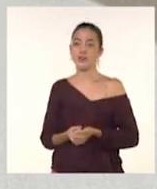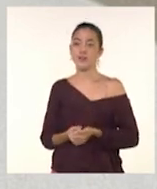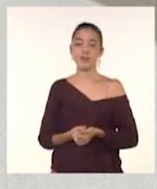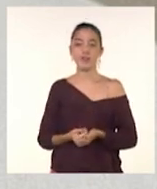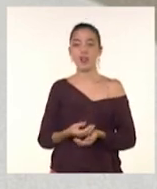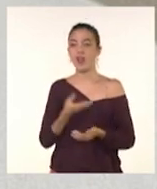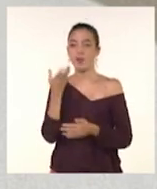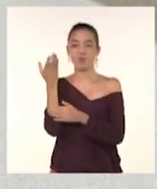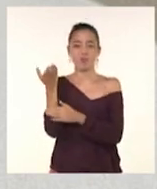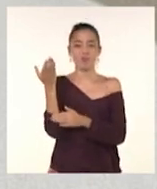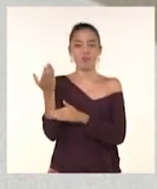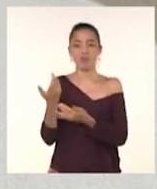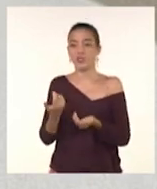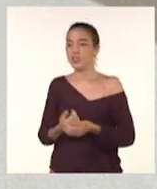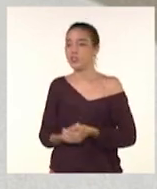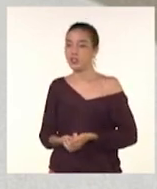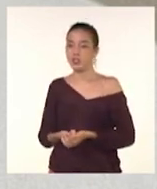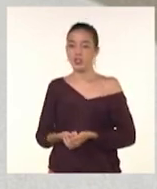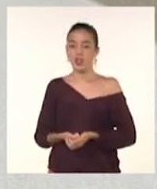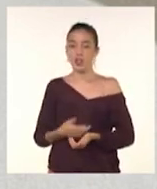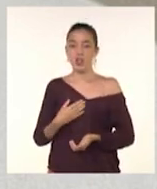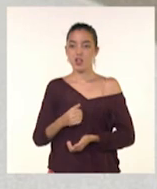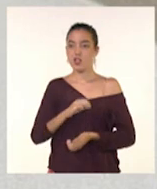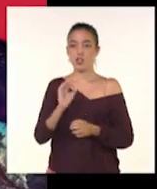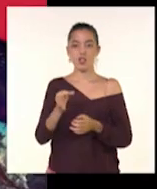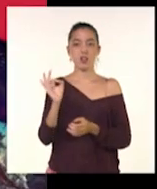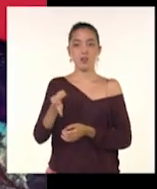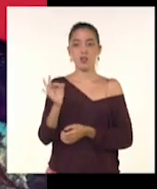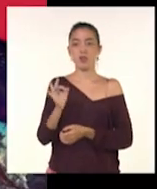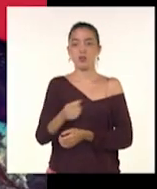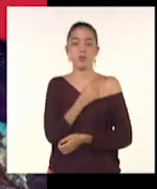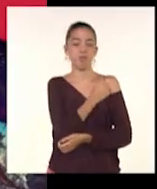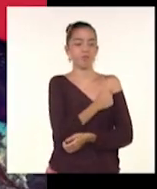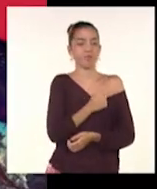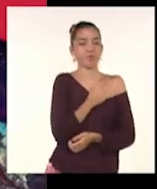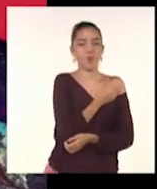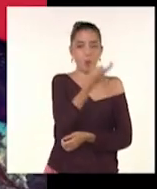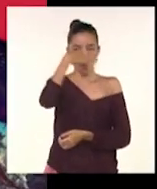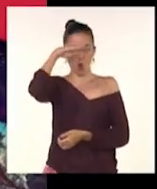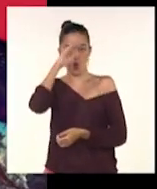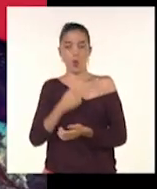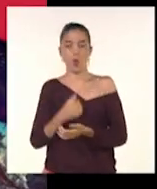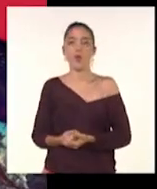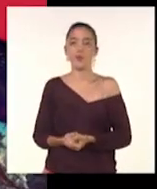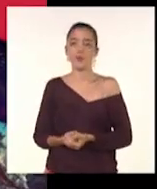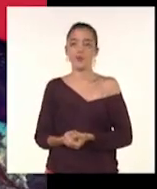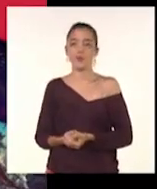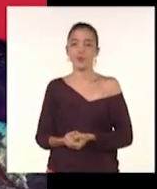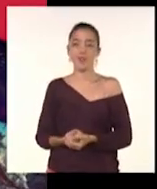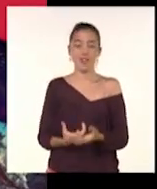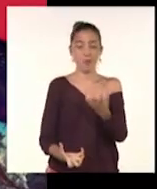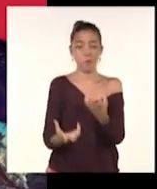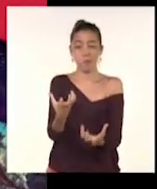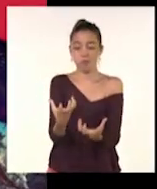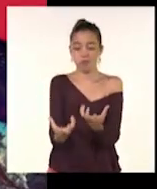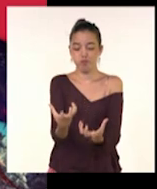de cubano y expresó siempre amor por su país. Por decisión familiar, su cadáver será cremado. En nombre del Instituto Cubano